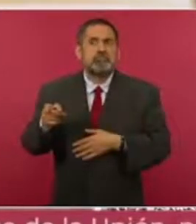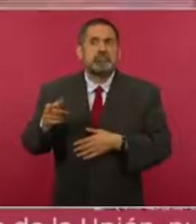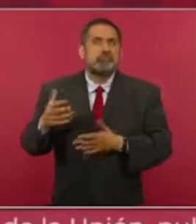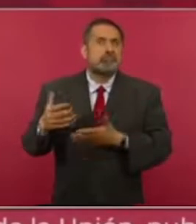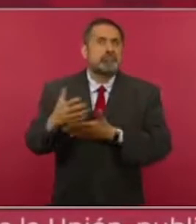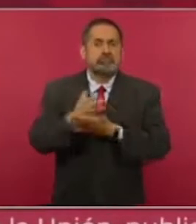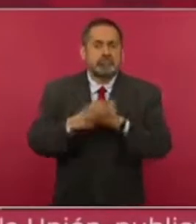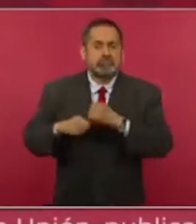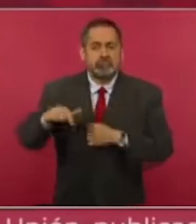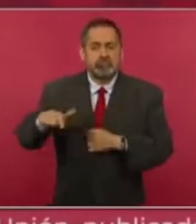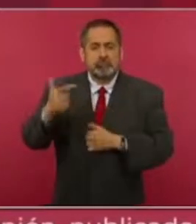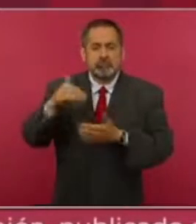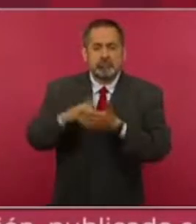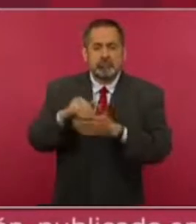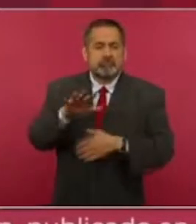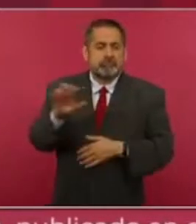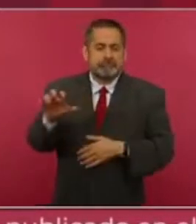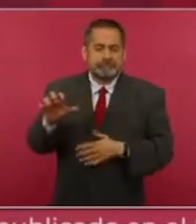en promedio